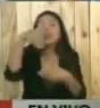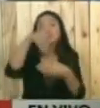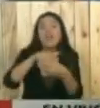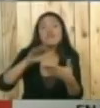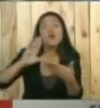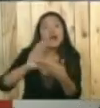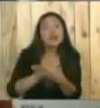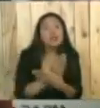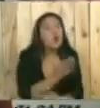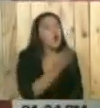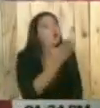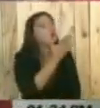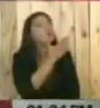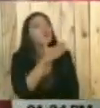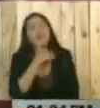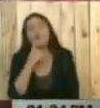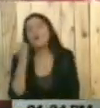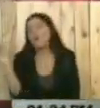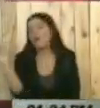revocatorio.